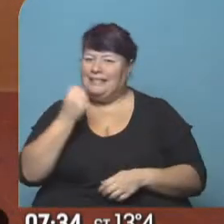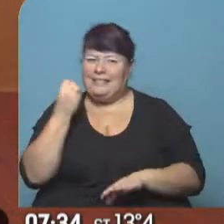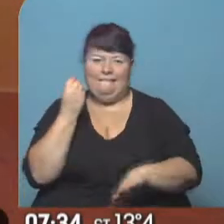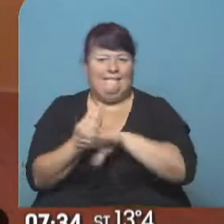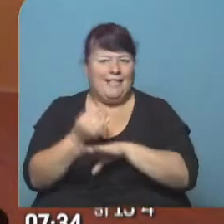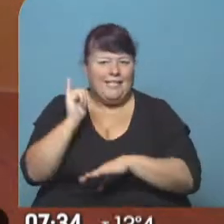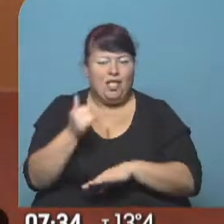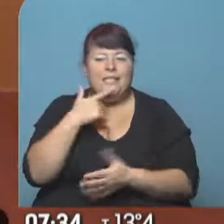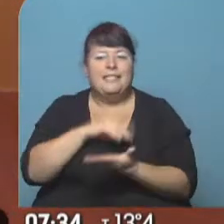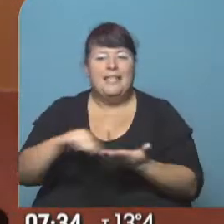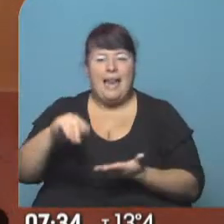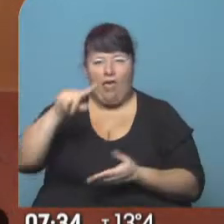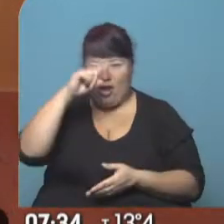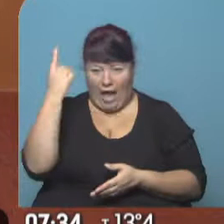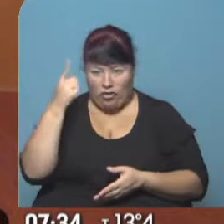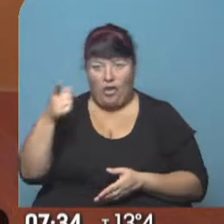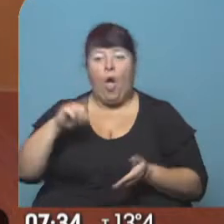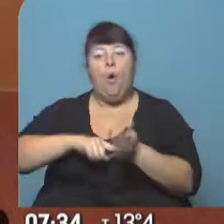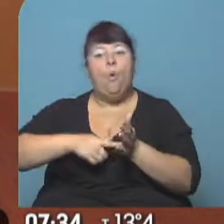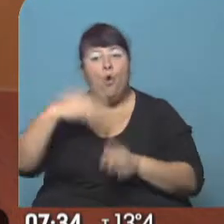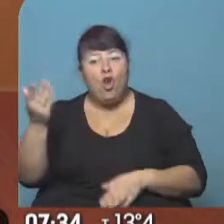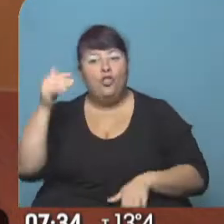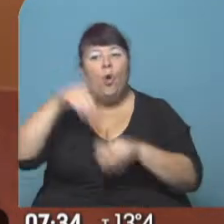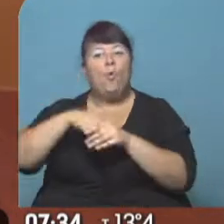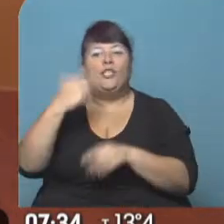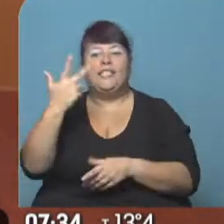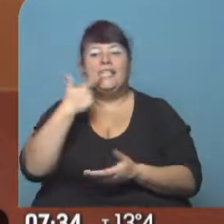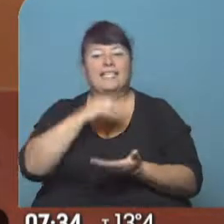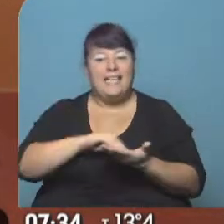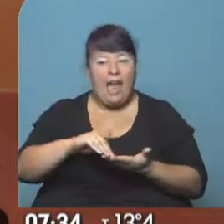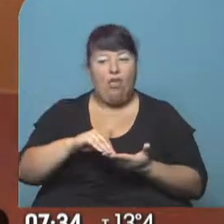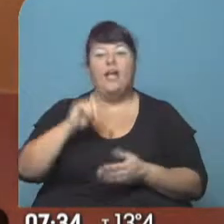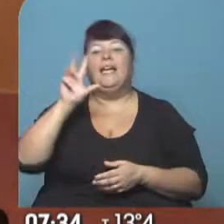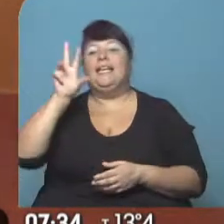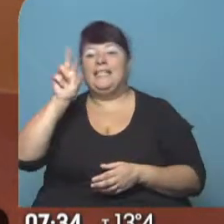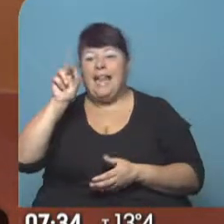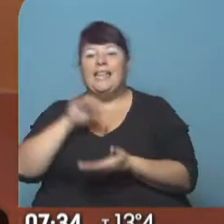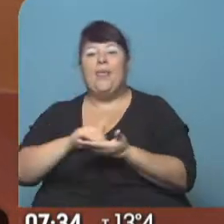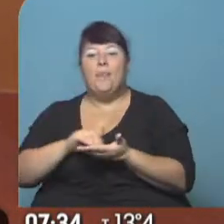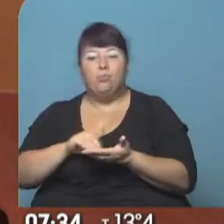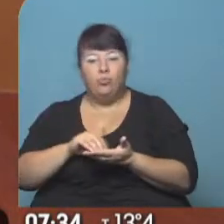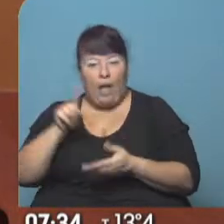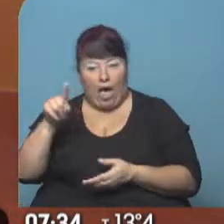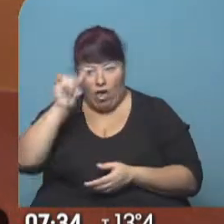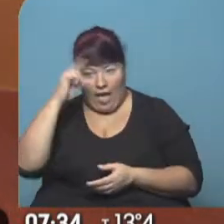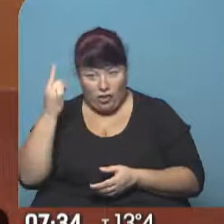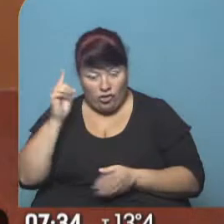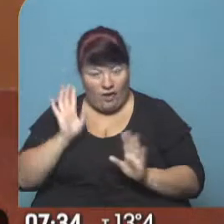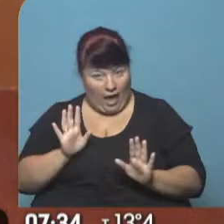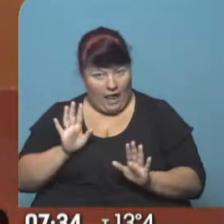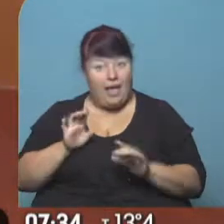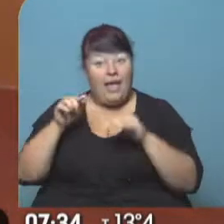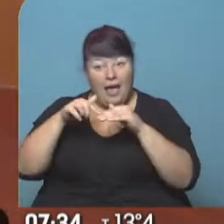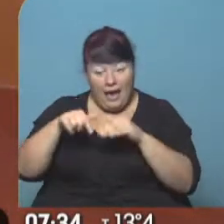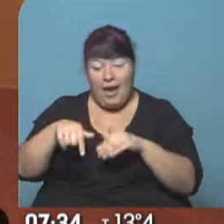banca en el Senado Nacional. La provincia de Buenos Aires elige 3 senadores y elige 30 diputados nacionales. De